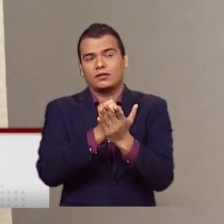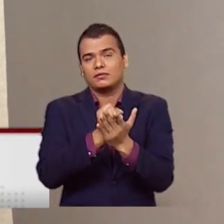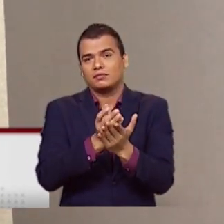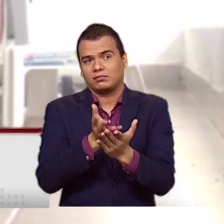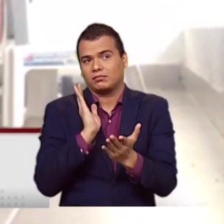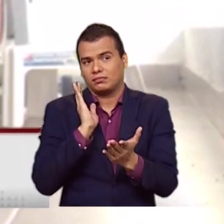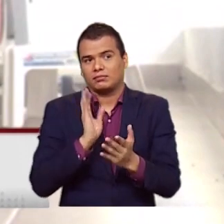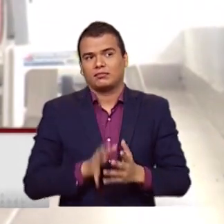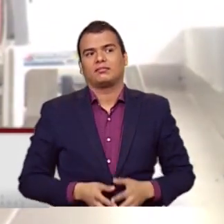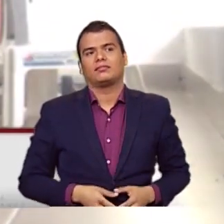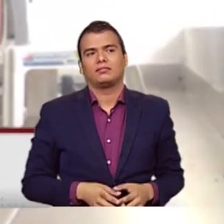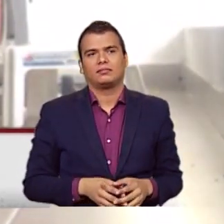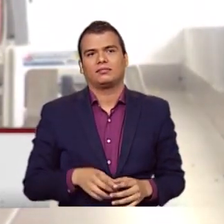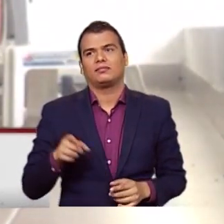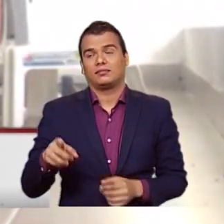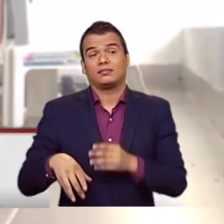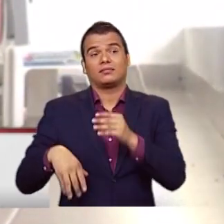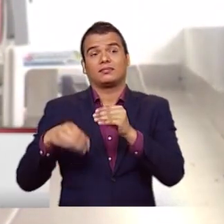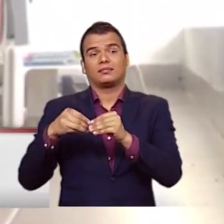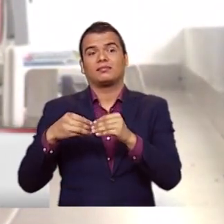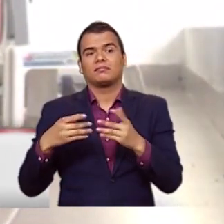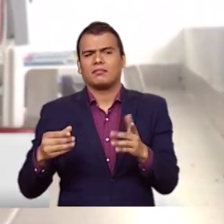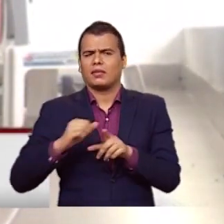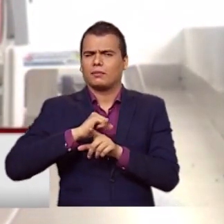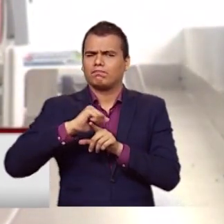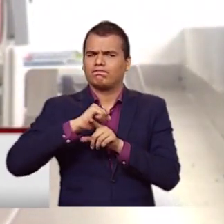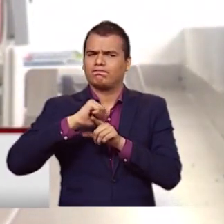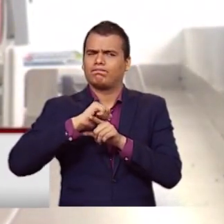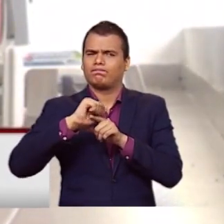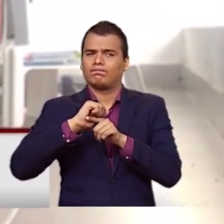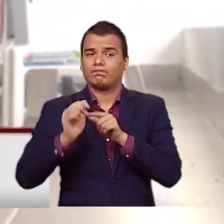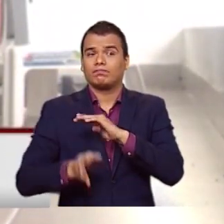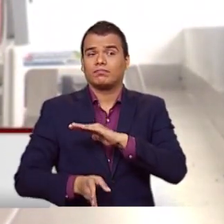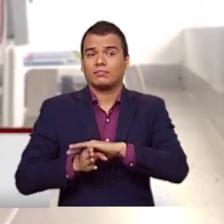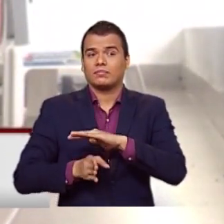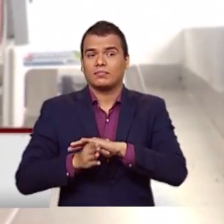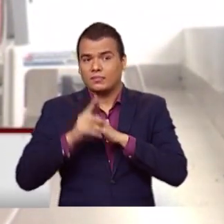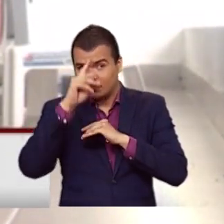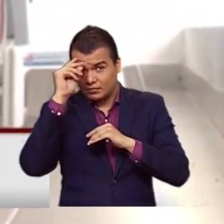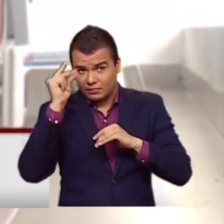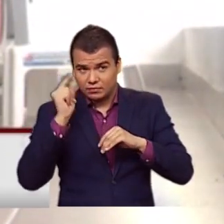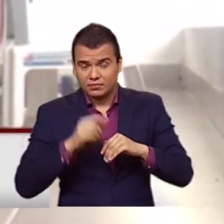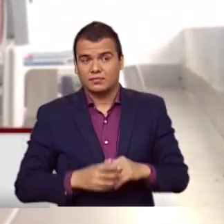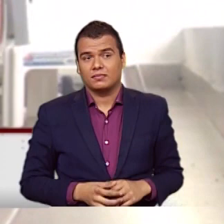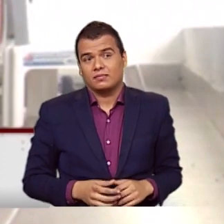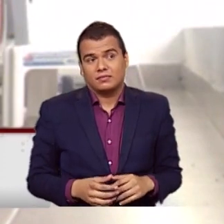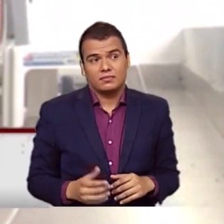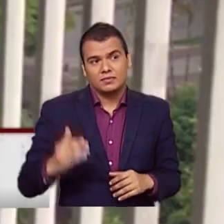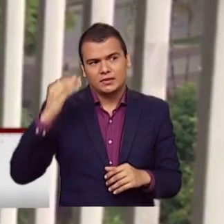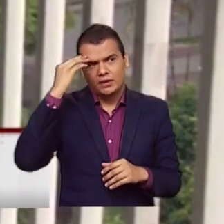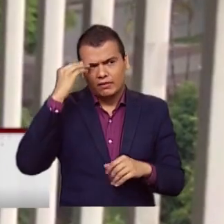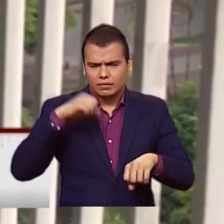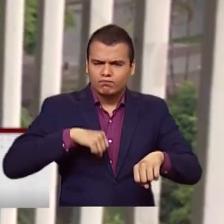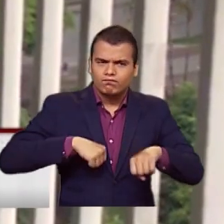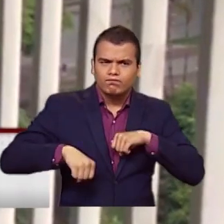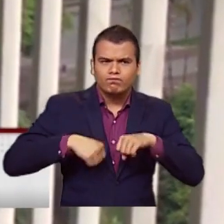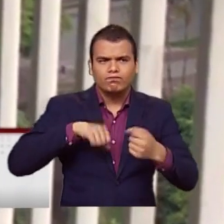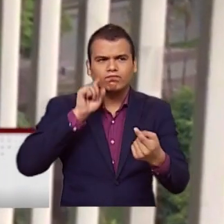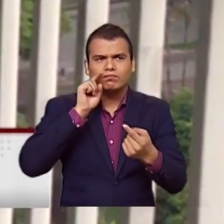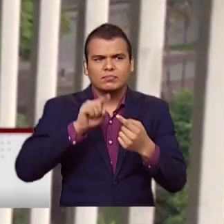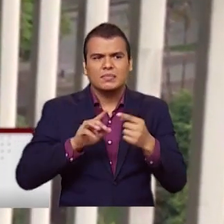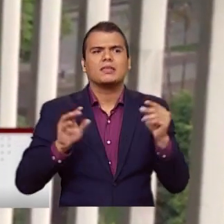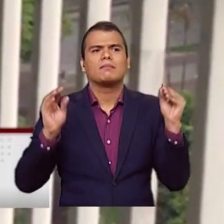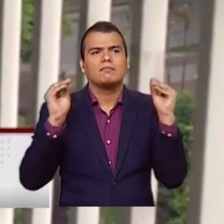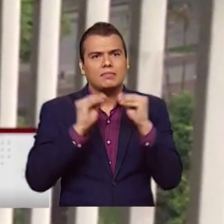que adoptar. Además, esta caleña continúa con sus entrenamientos al más alto nivel, pues siempre quiere estar preparada para sumar